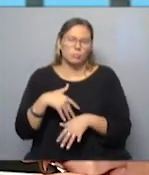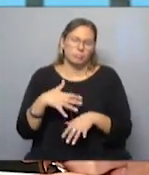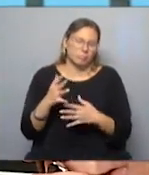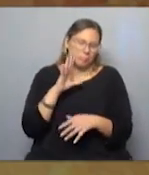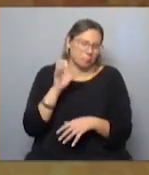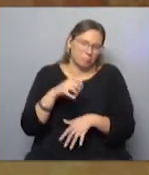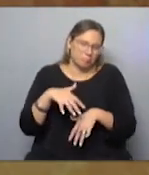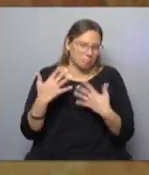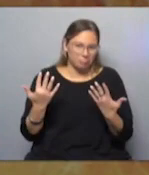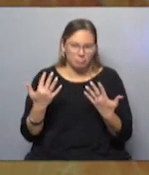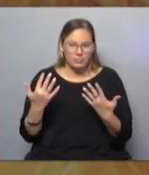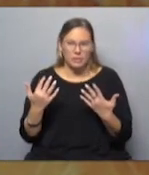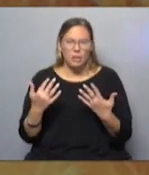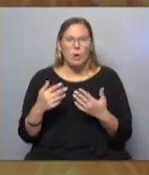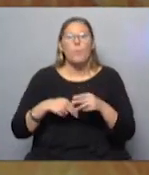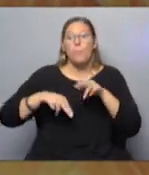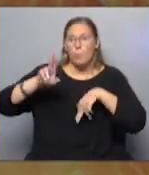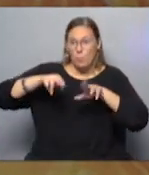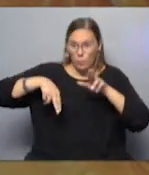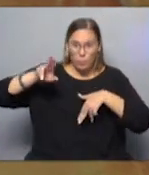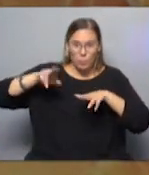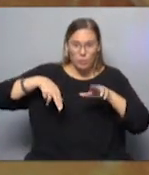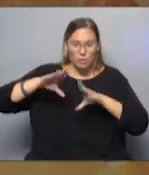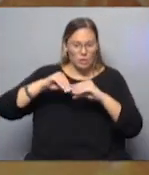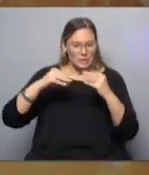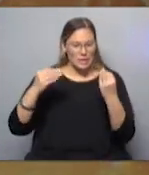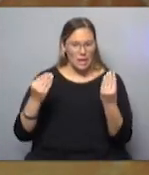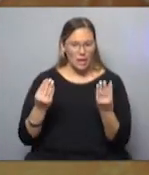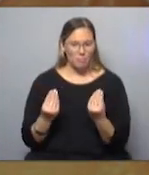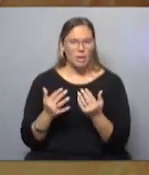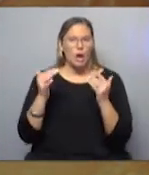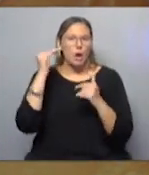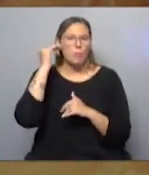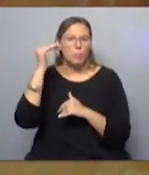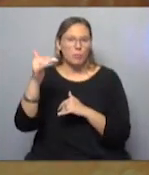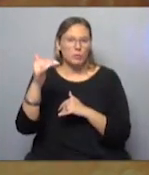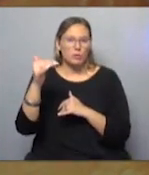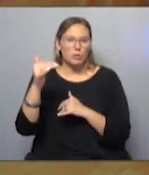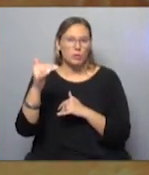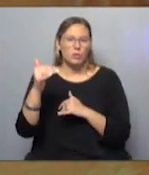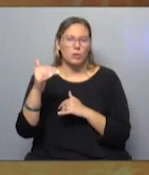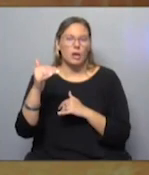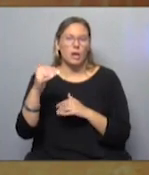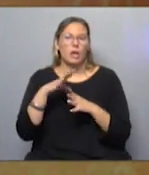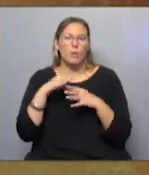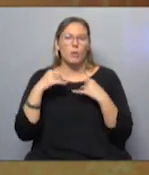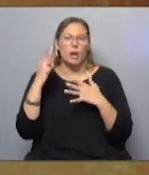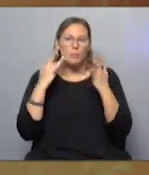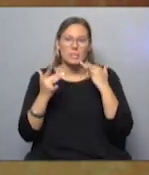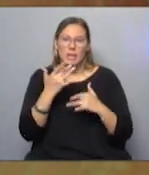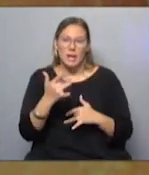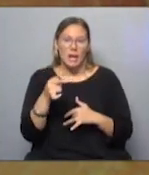gran gran gran gran pintor además gran ceramista era profesor en la escuela de bellas artes y desde ese momento